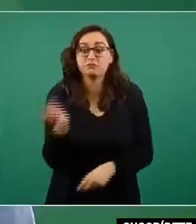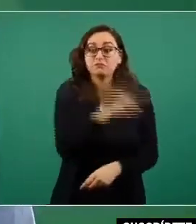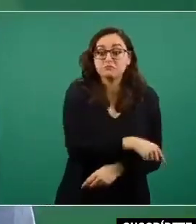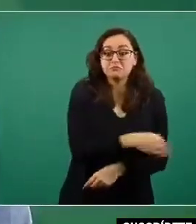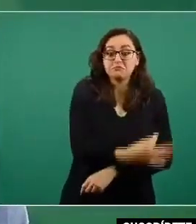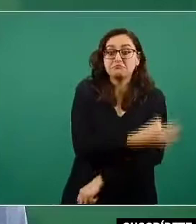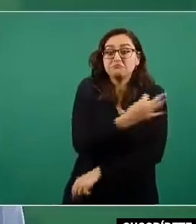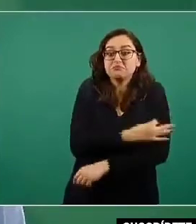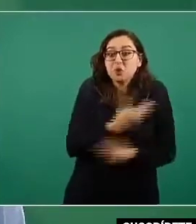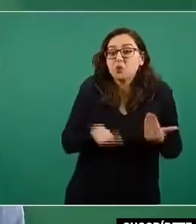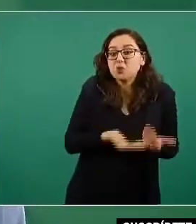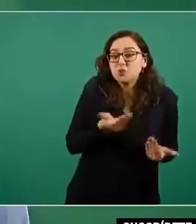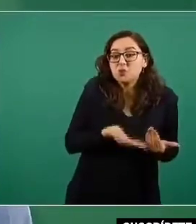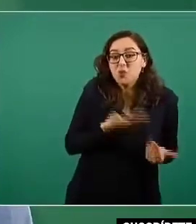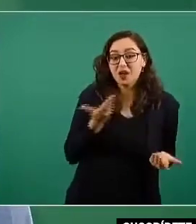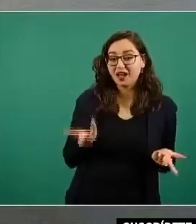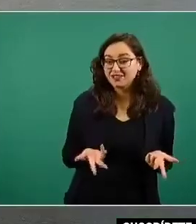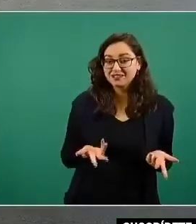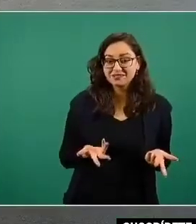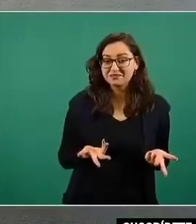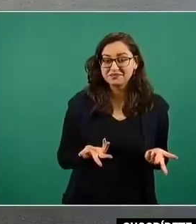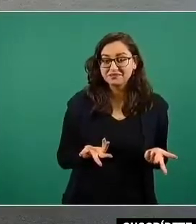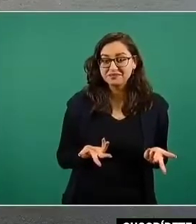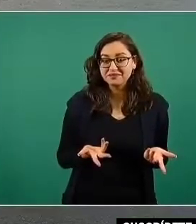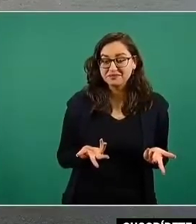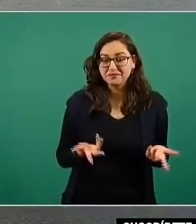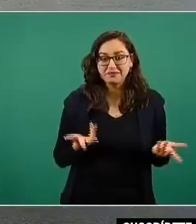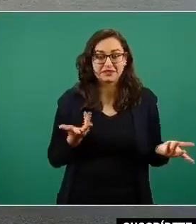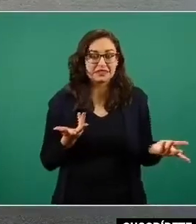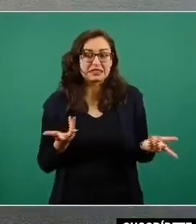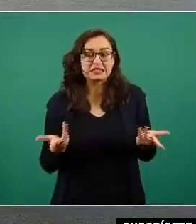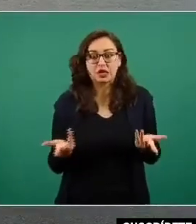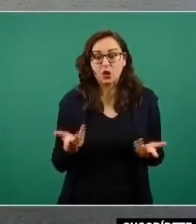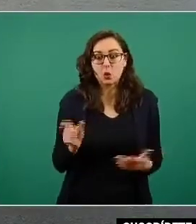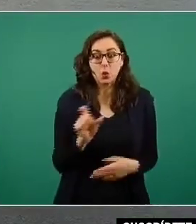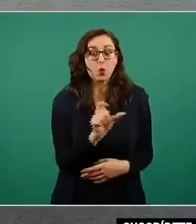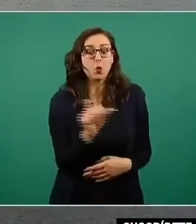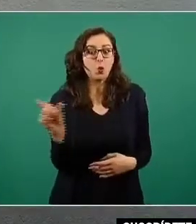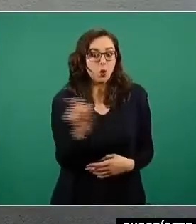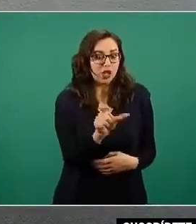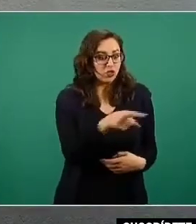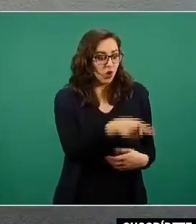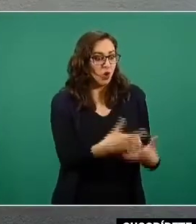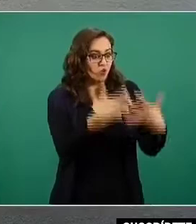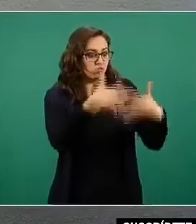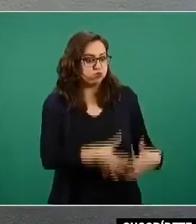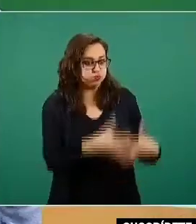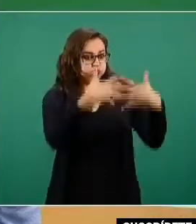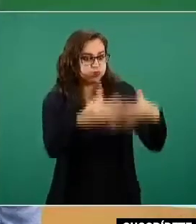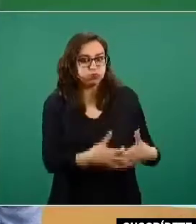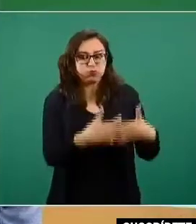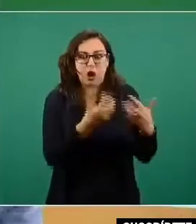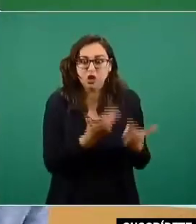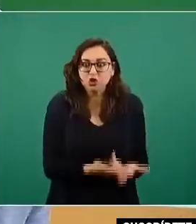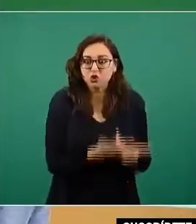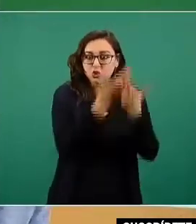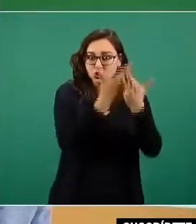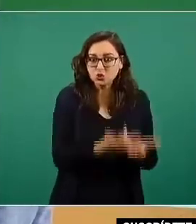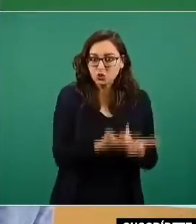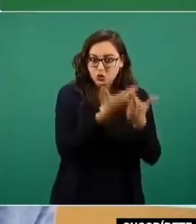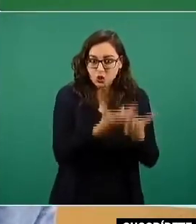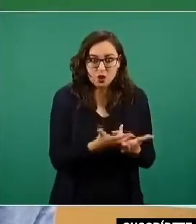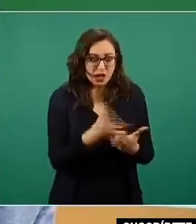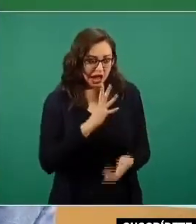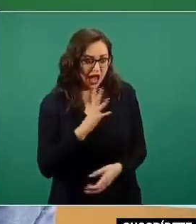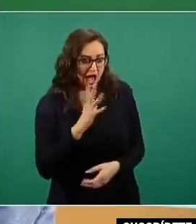dije, todavía no está claro cuándo llegaremos al punto en que la oferta, la cantidad de vacunas existentes